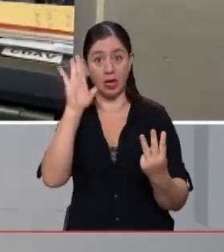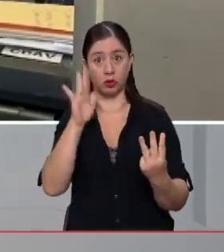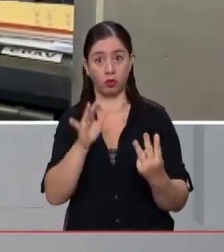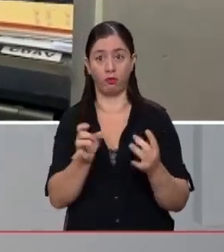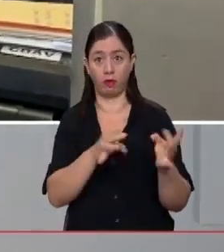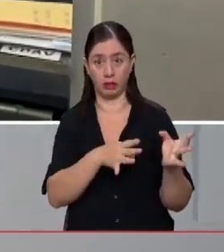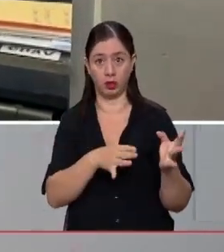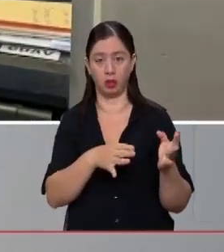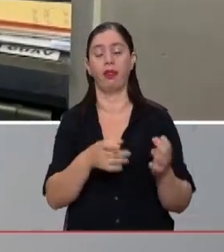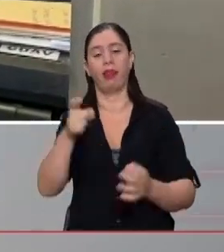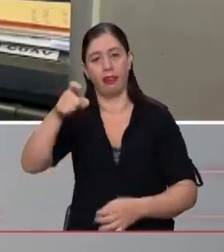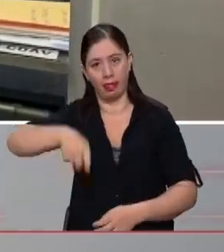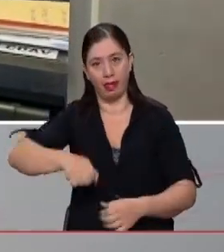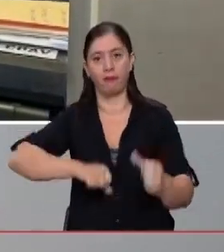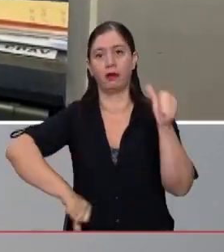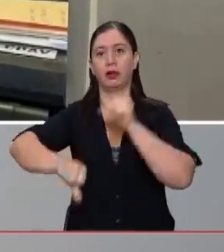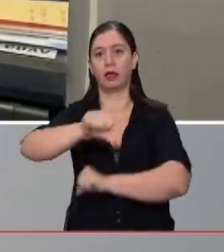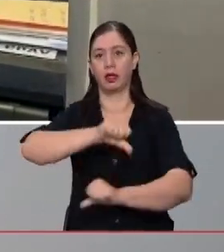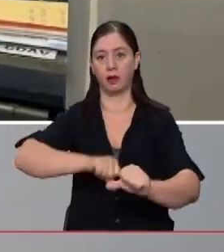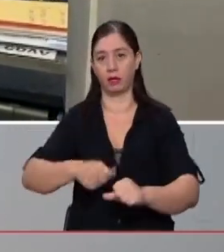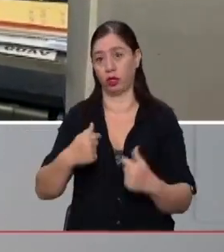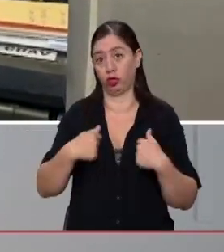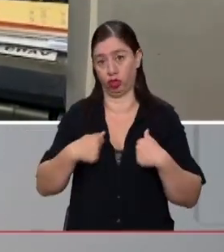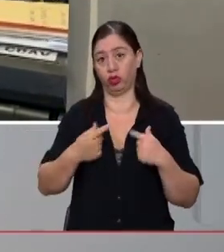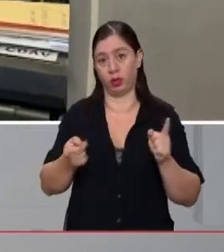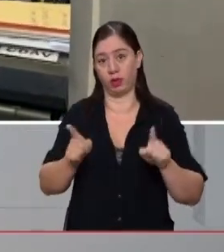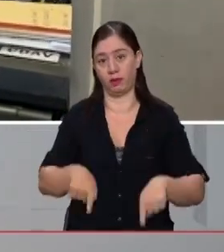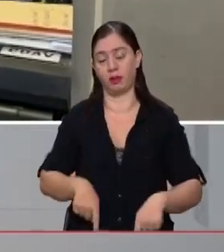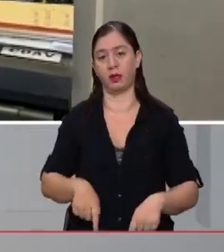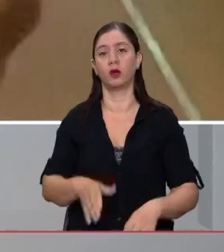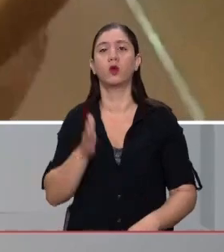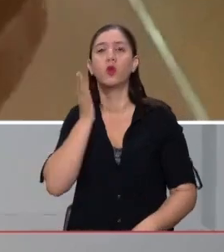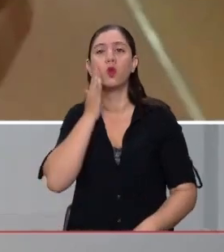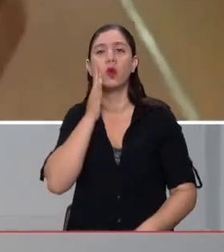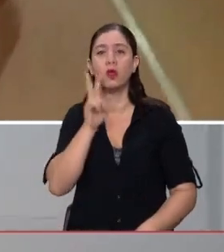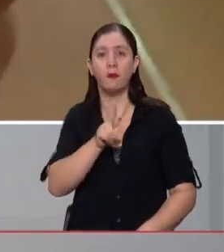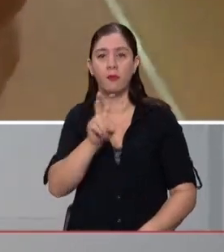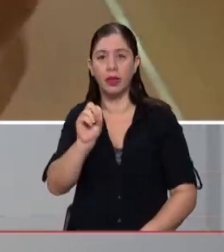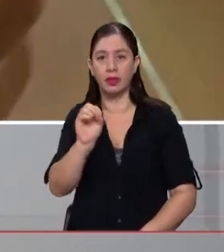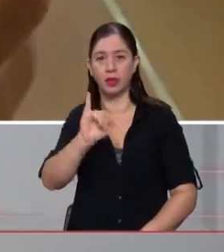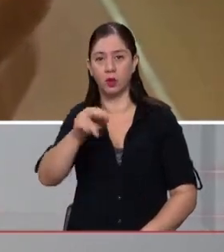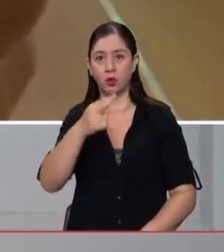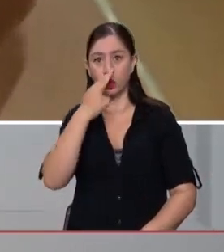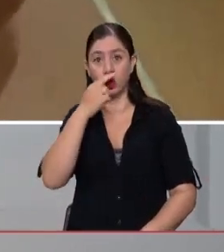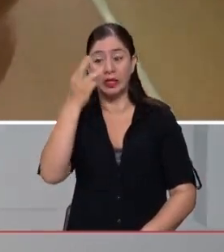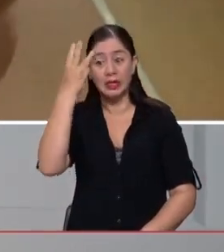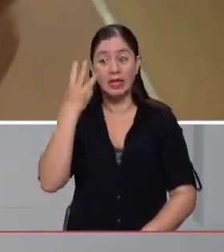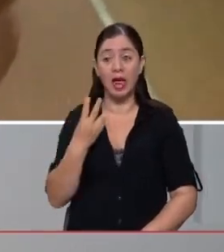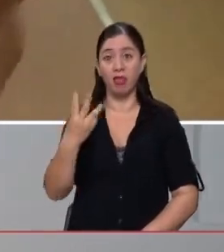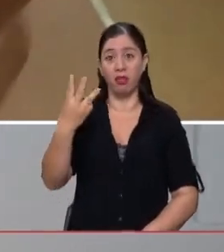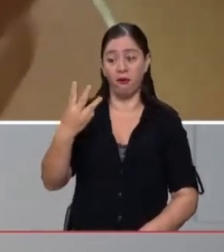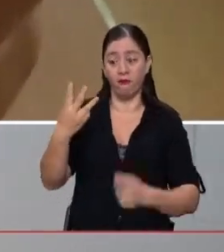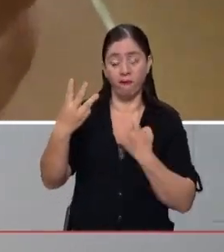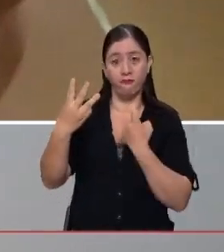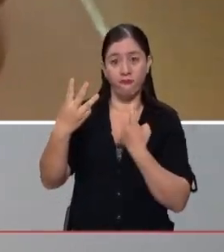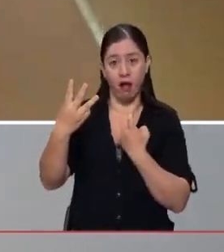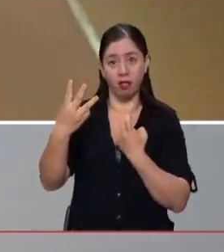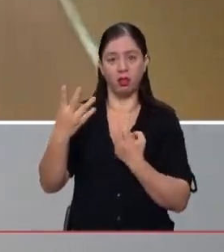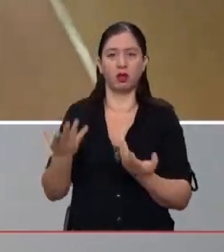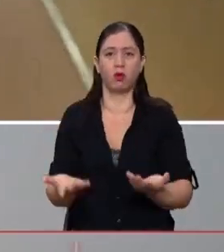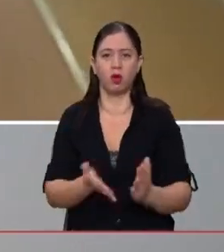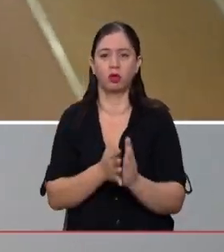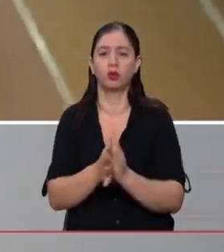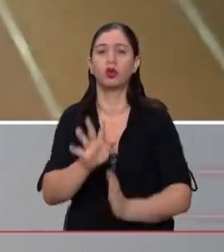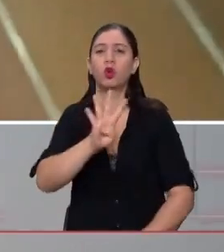indefinida deben renovar la licencia de conducción, como yo. El plazo es hasta este 20 de junio, es decir, 3 días hábiles, mi Gigi. El dato,